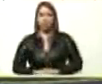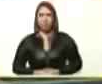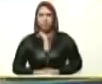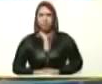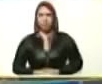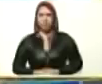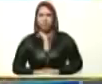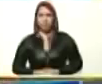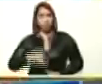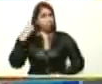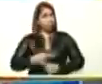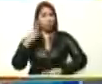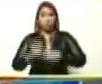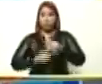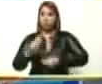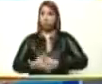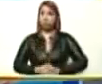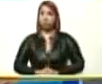hay que hacerlo,